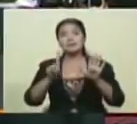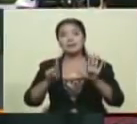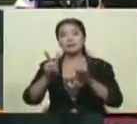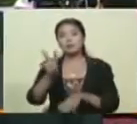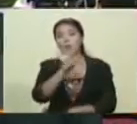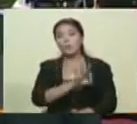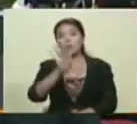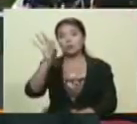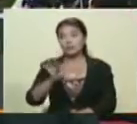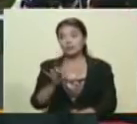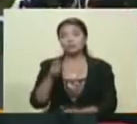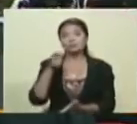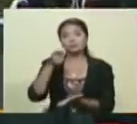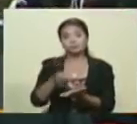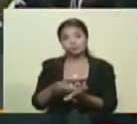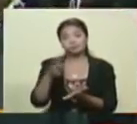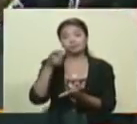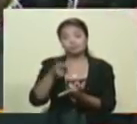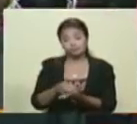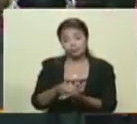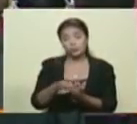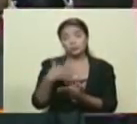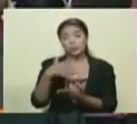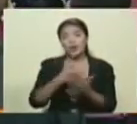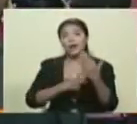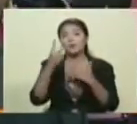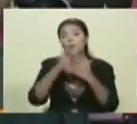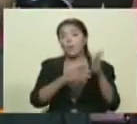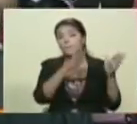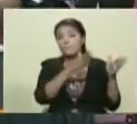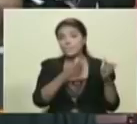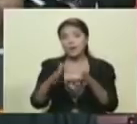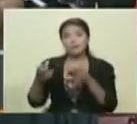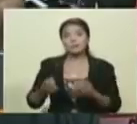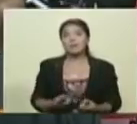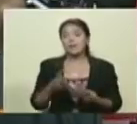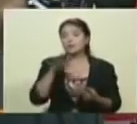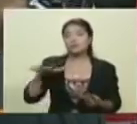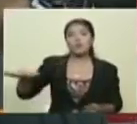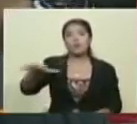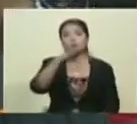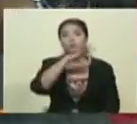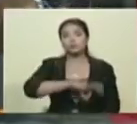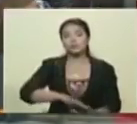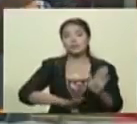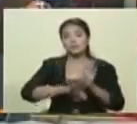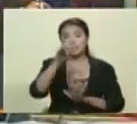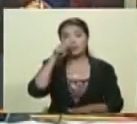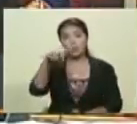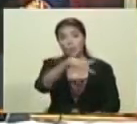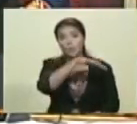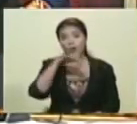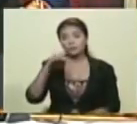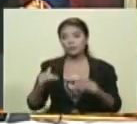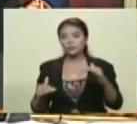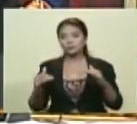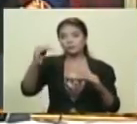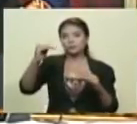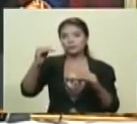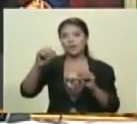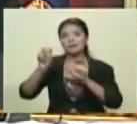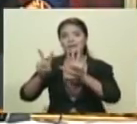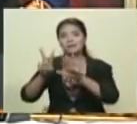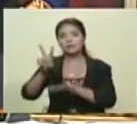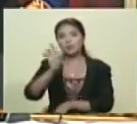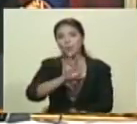62% que estábamos invirtiendo, que ya es alto, en los planes y la vida social y el desarrollo de nuestro pueblo, a